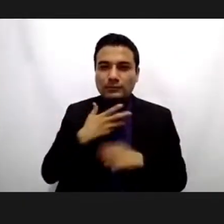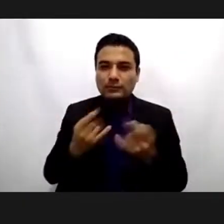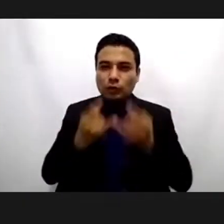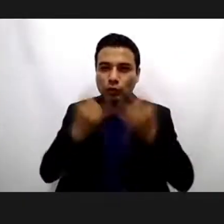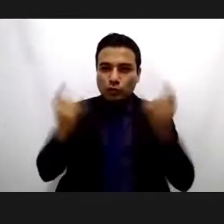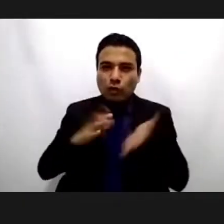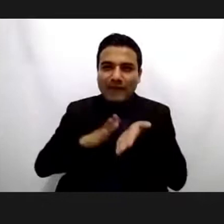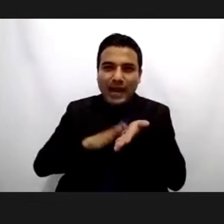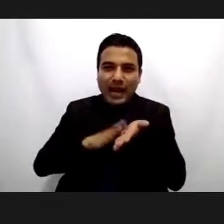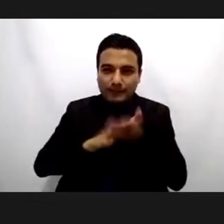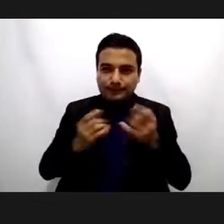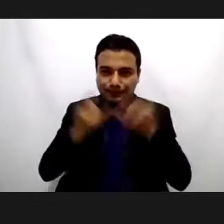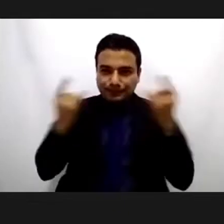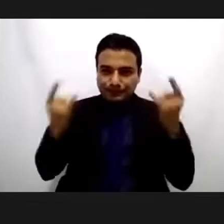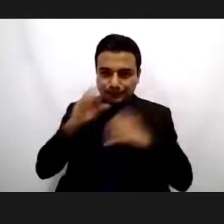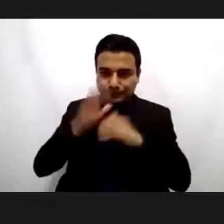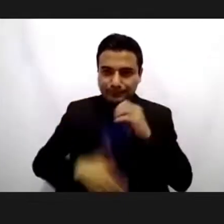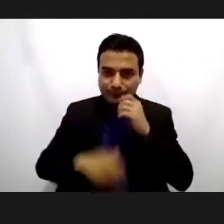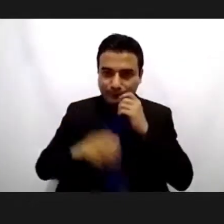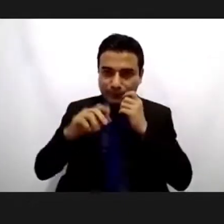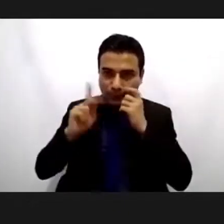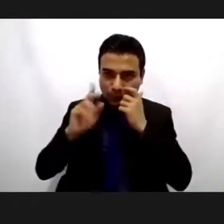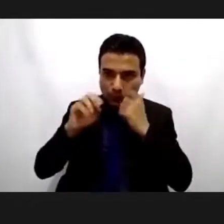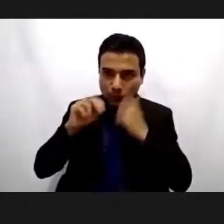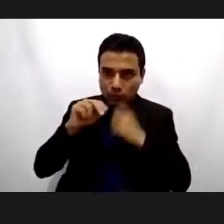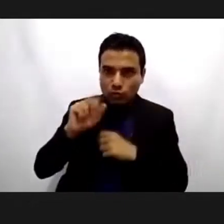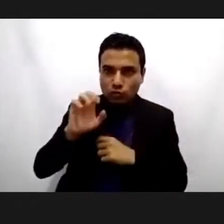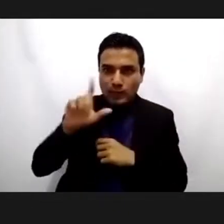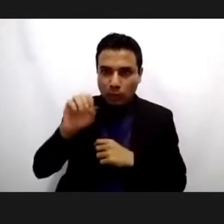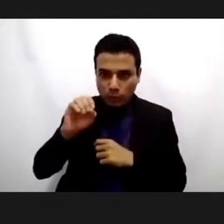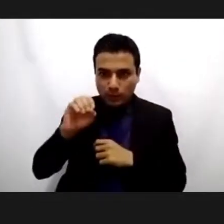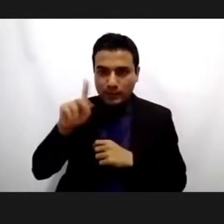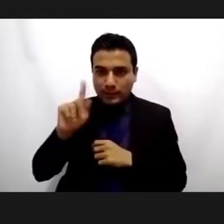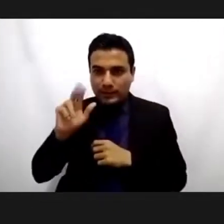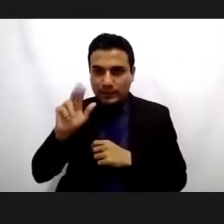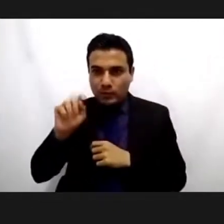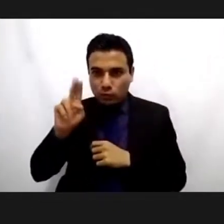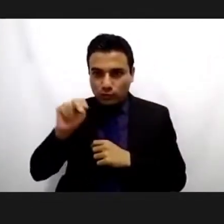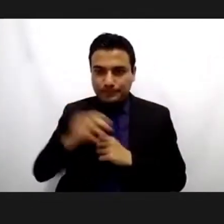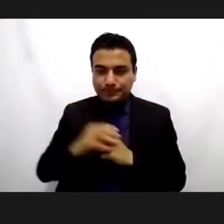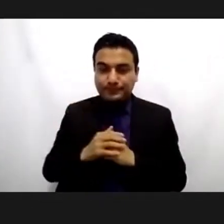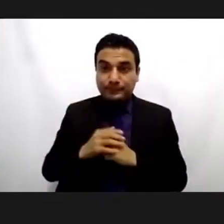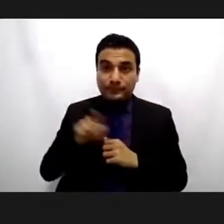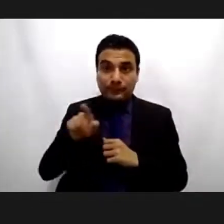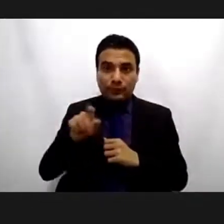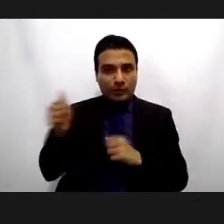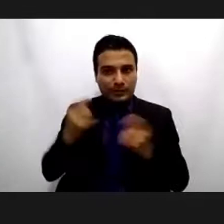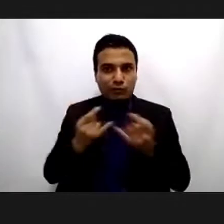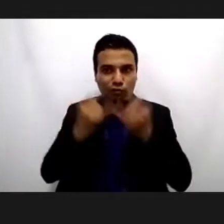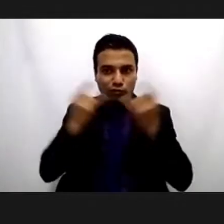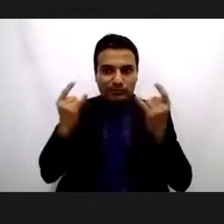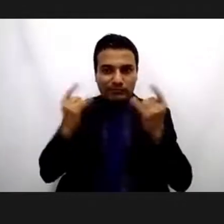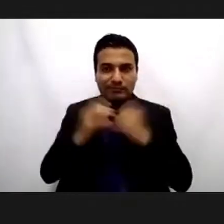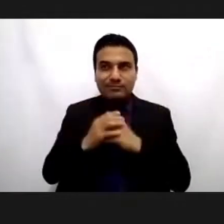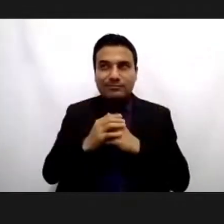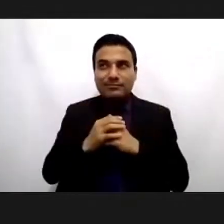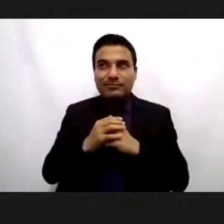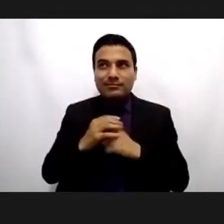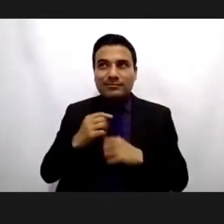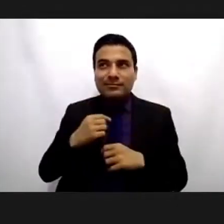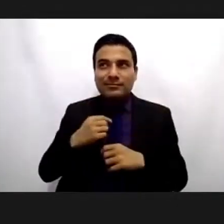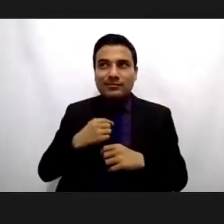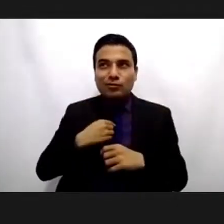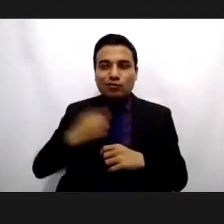K, también pueden buscar, Consuelo Cartoon, que es otra historia. Es algo que yo tenía desarrollado ya como